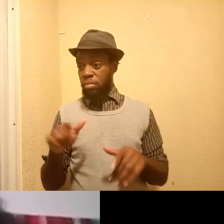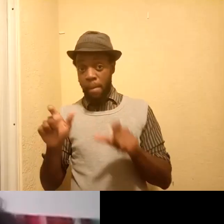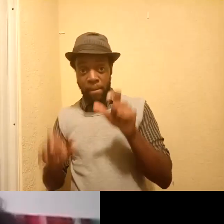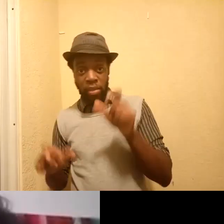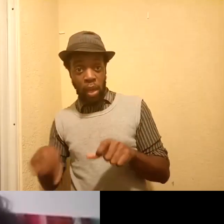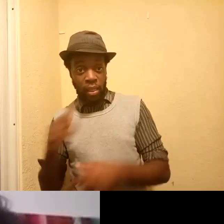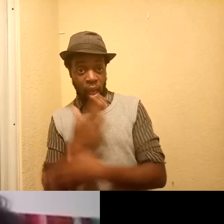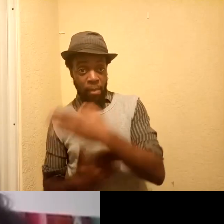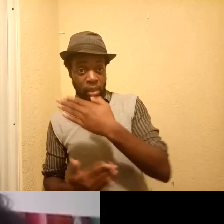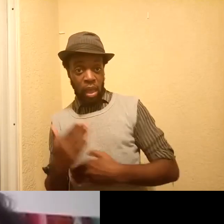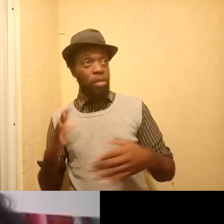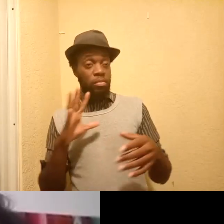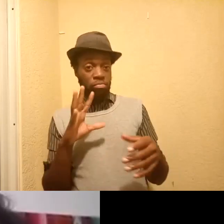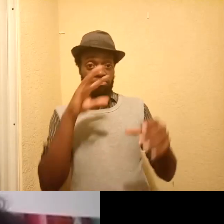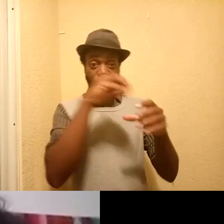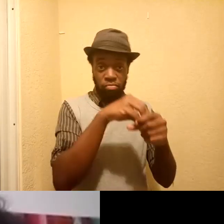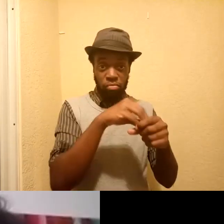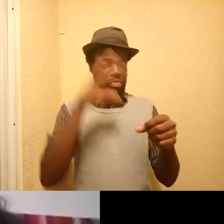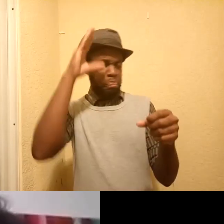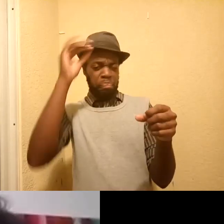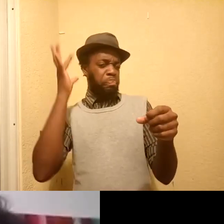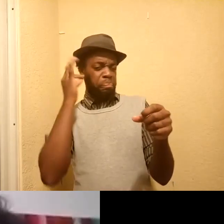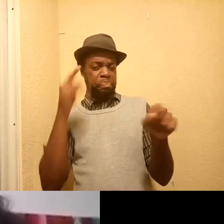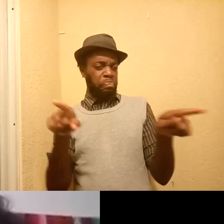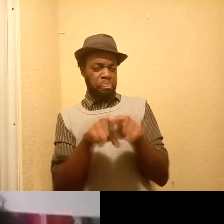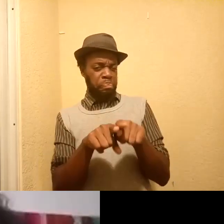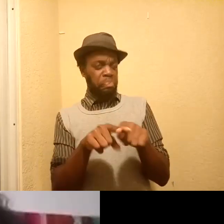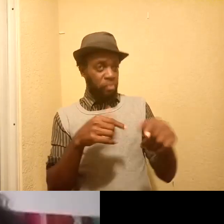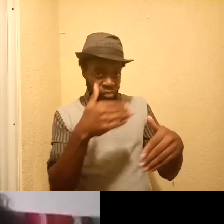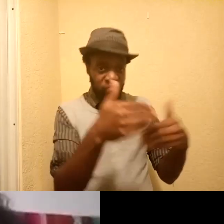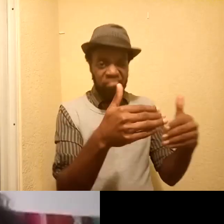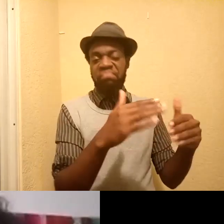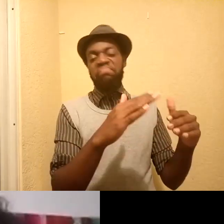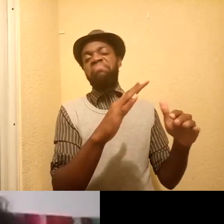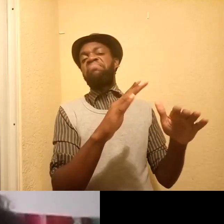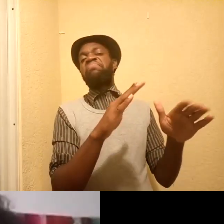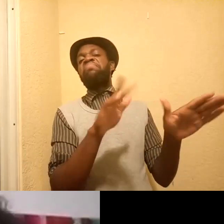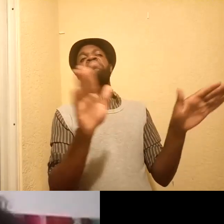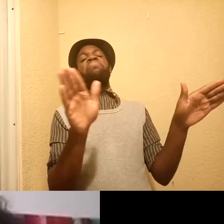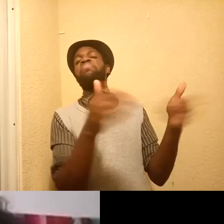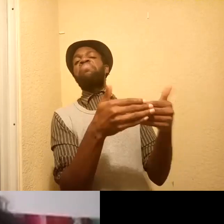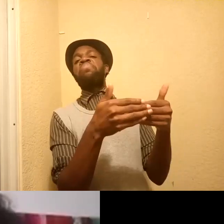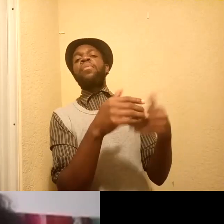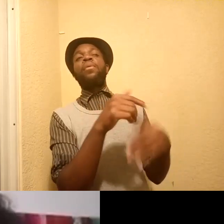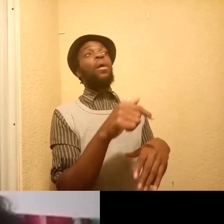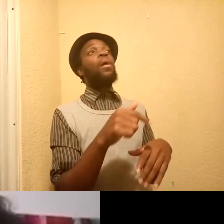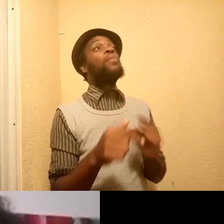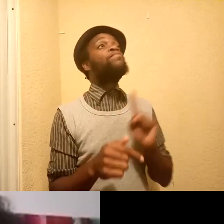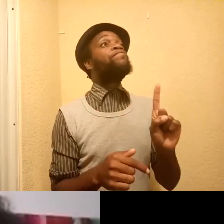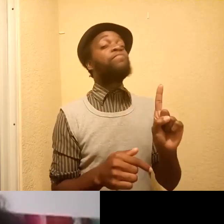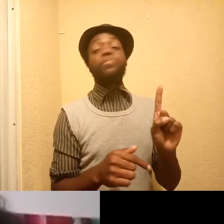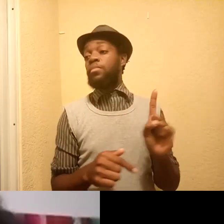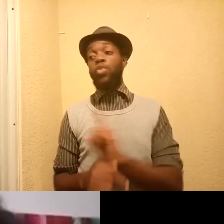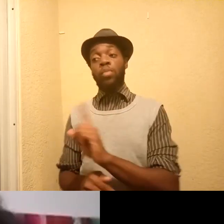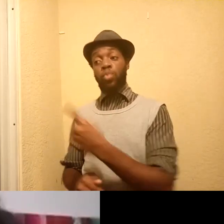con discapacidad, hombre o mujer, son limitados a la presencia de una persona de compañía,